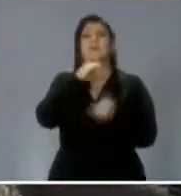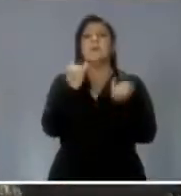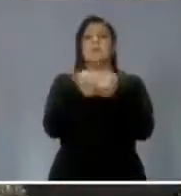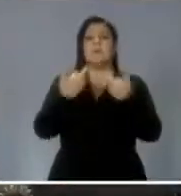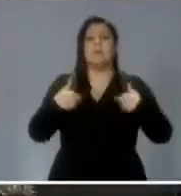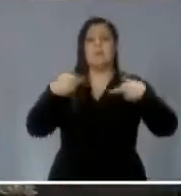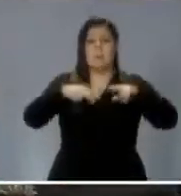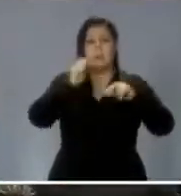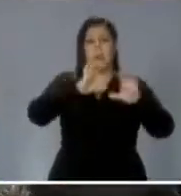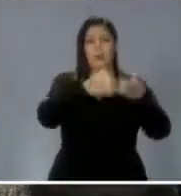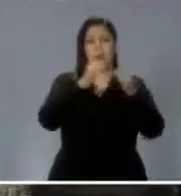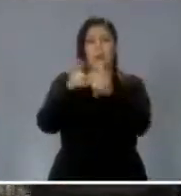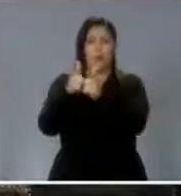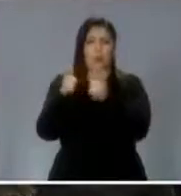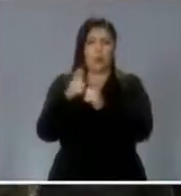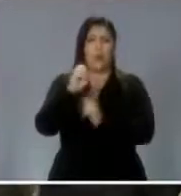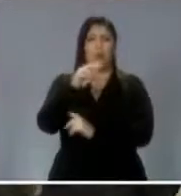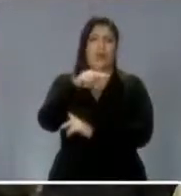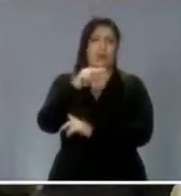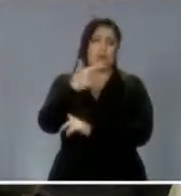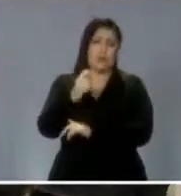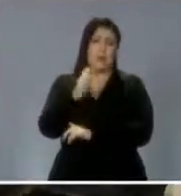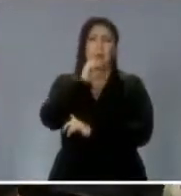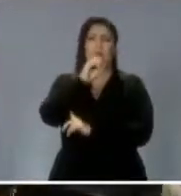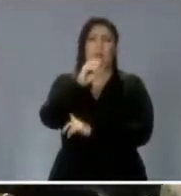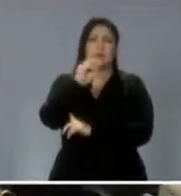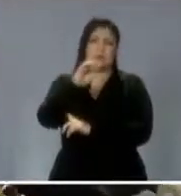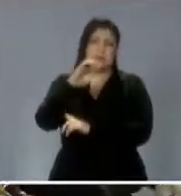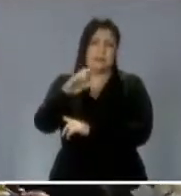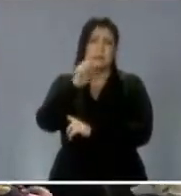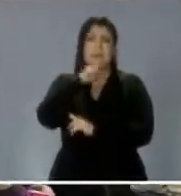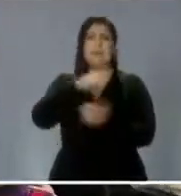informó para nutrición héctor bello